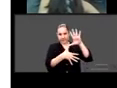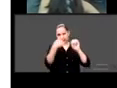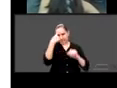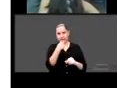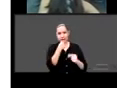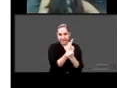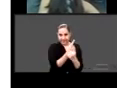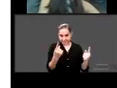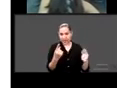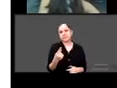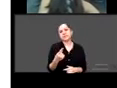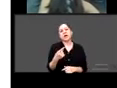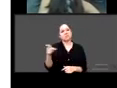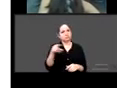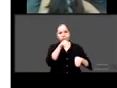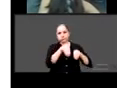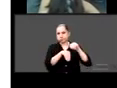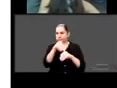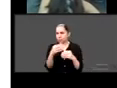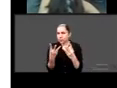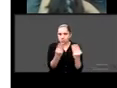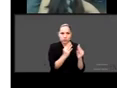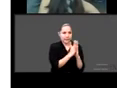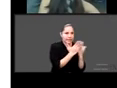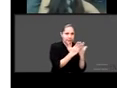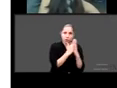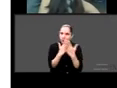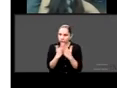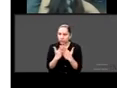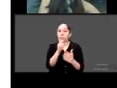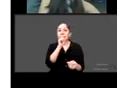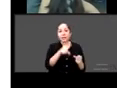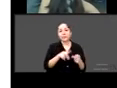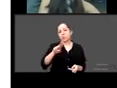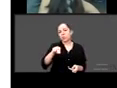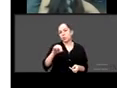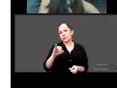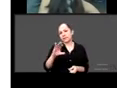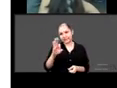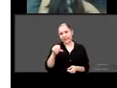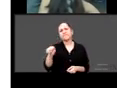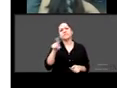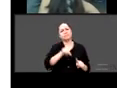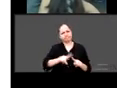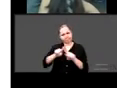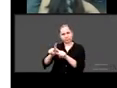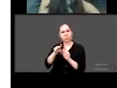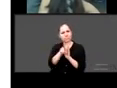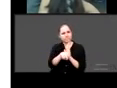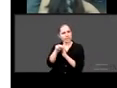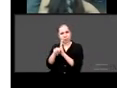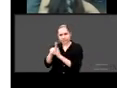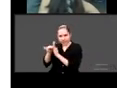tiene muchísima literatura al respecto. En la página de UNICEF también hay varios videos y materiales que ustedes